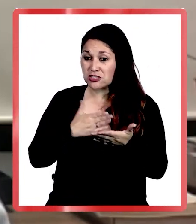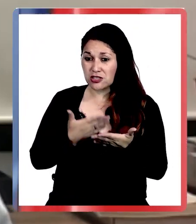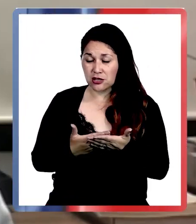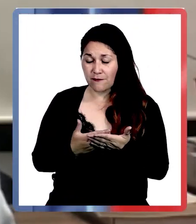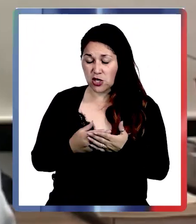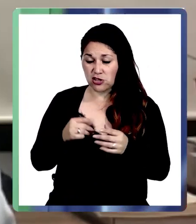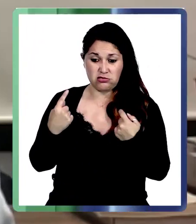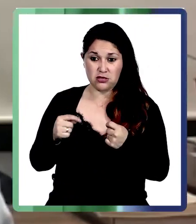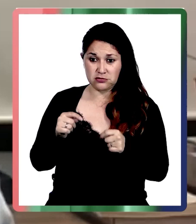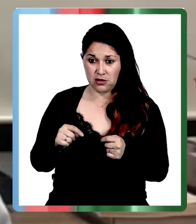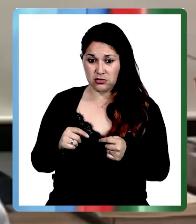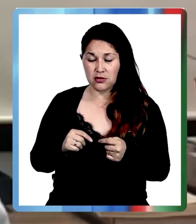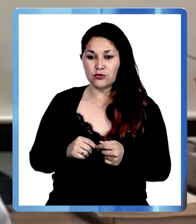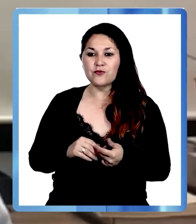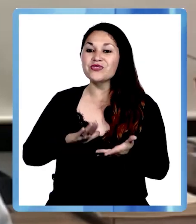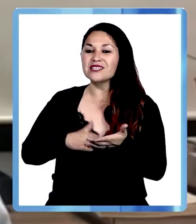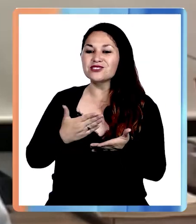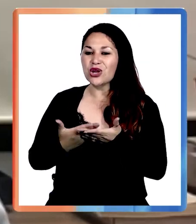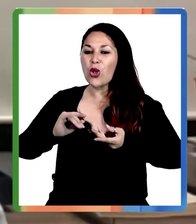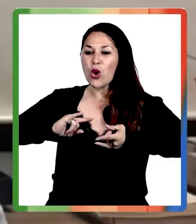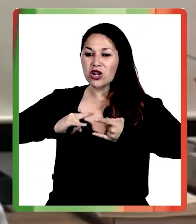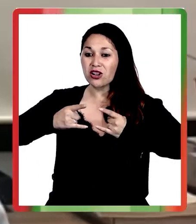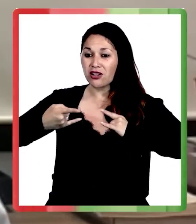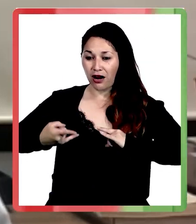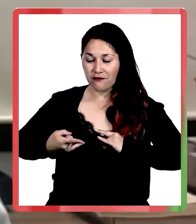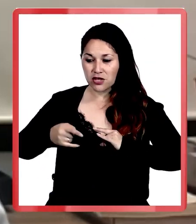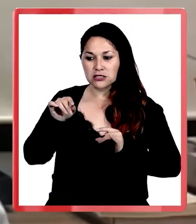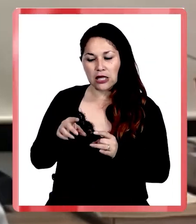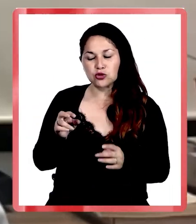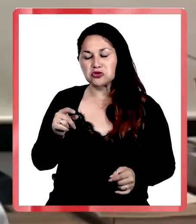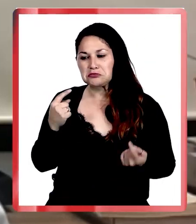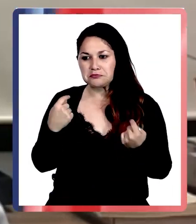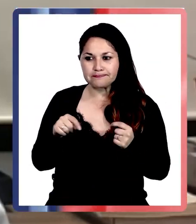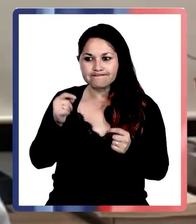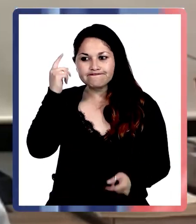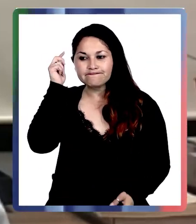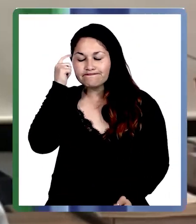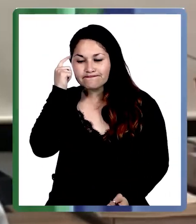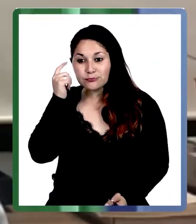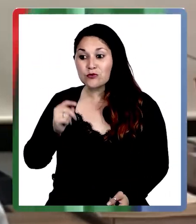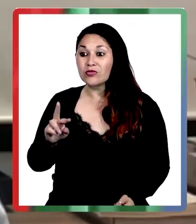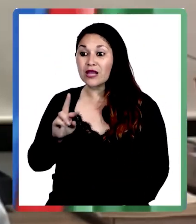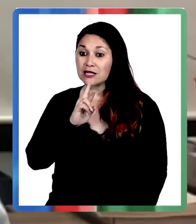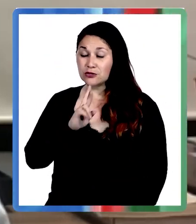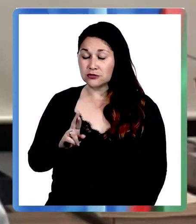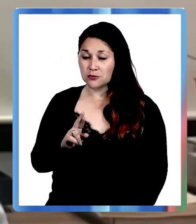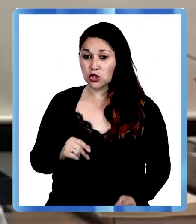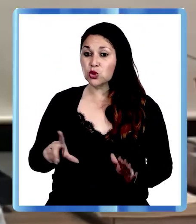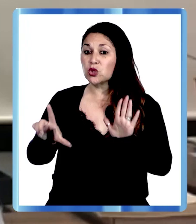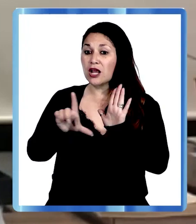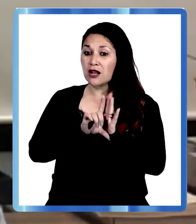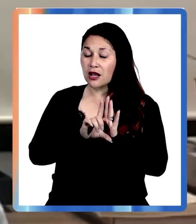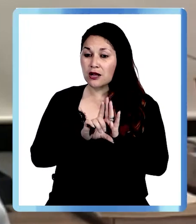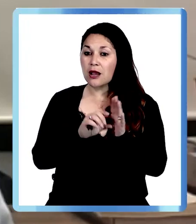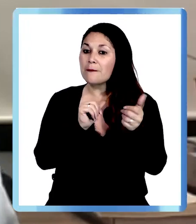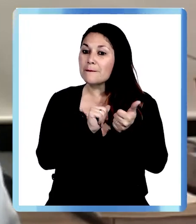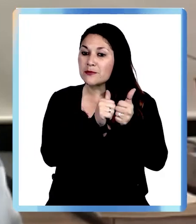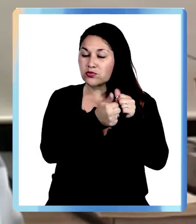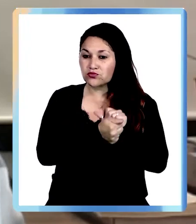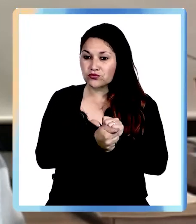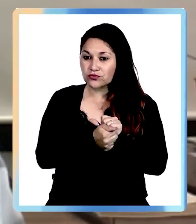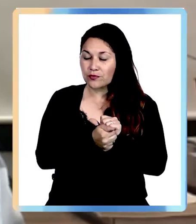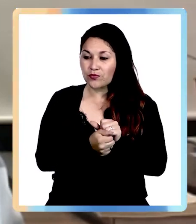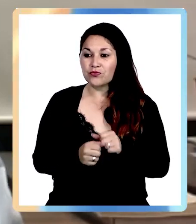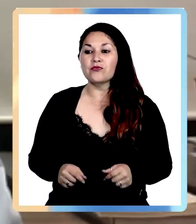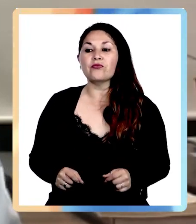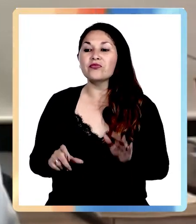salud universal, que es lo que se está planteando ahora justamente como una solución. Enviamos una ley para modificar la ley